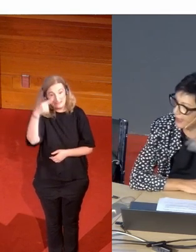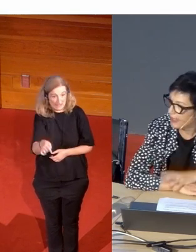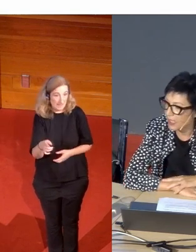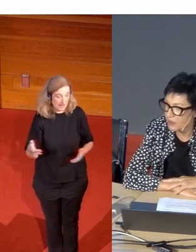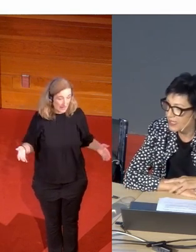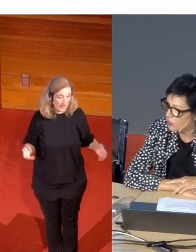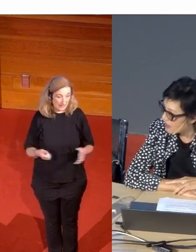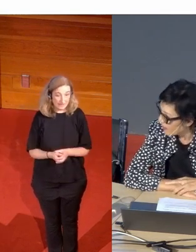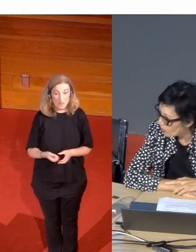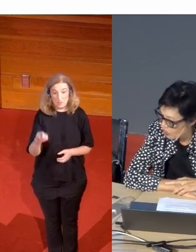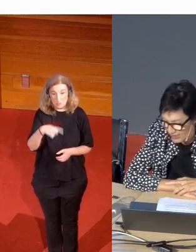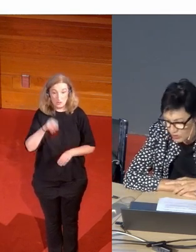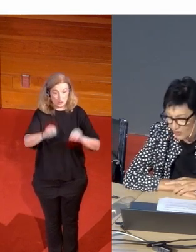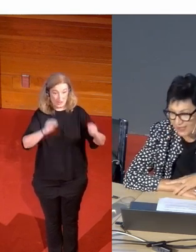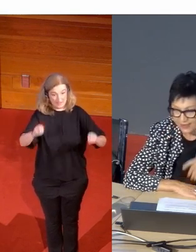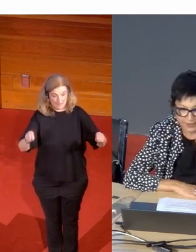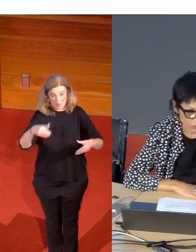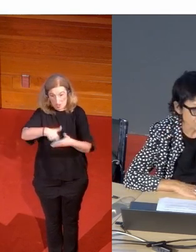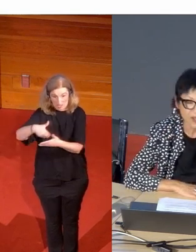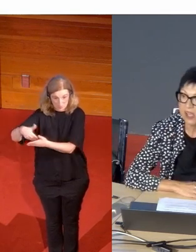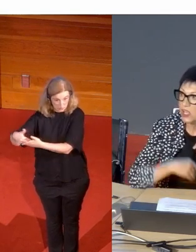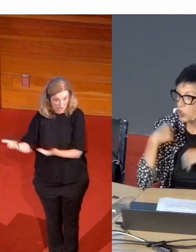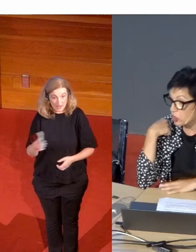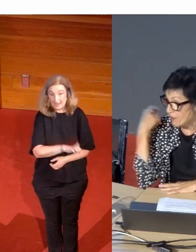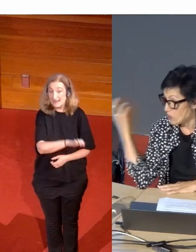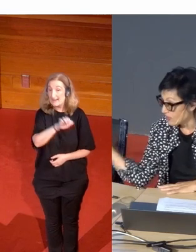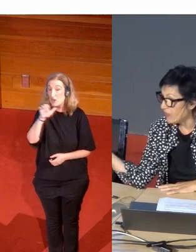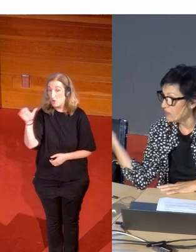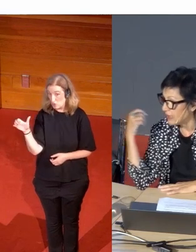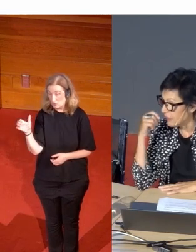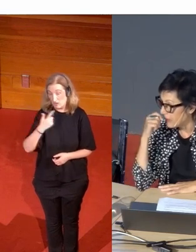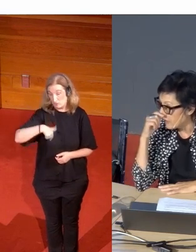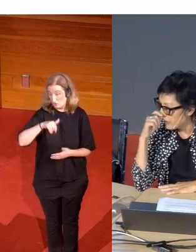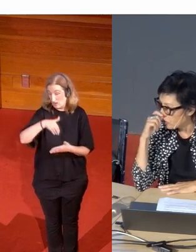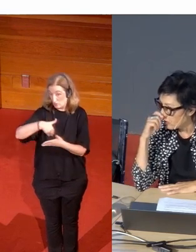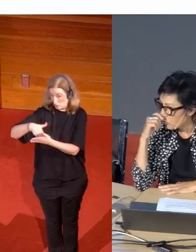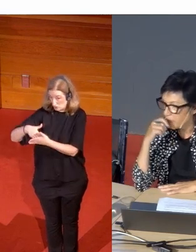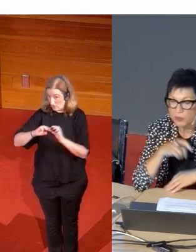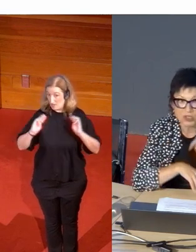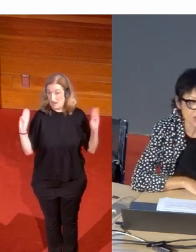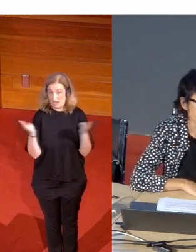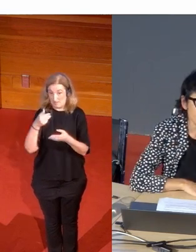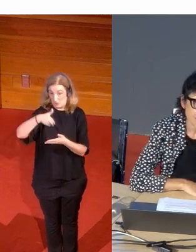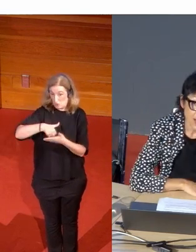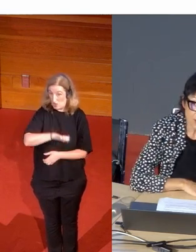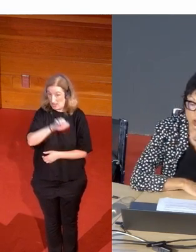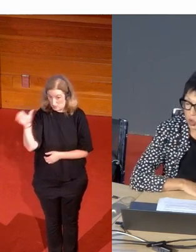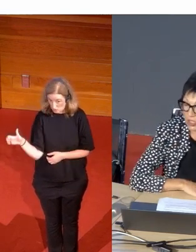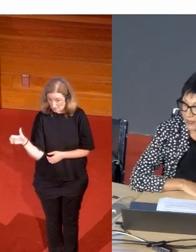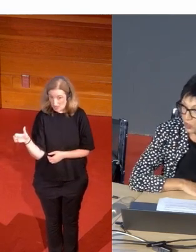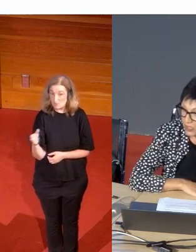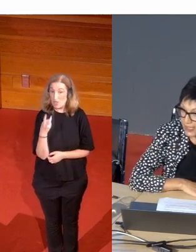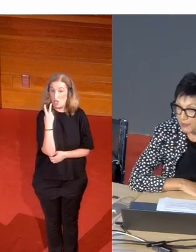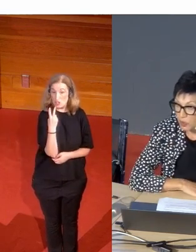porque habéis sido llamados a las urnas en Europa nos hemos votado al parlamento europeo pero es que además ha